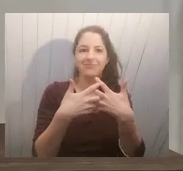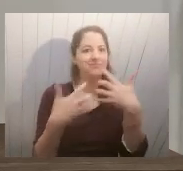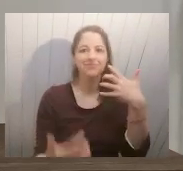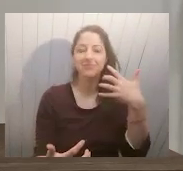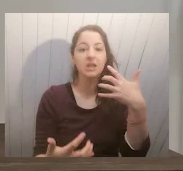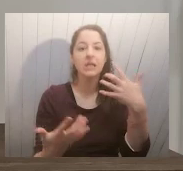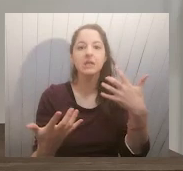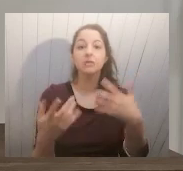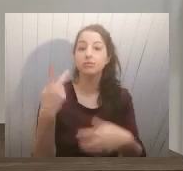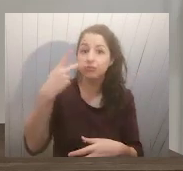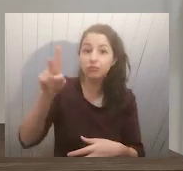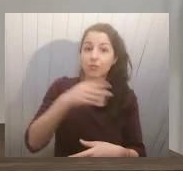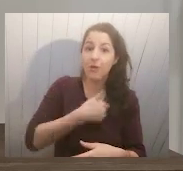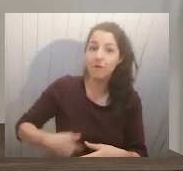ilegítima.